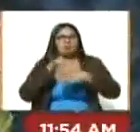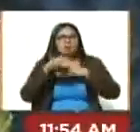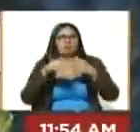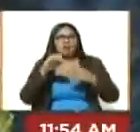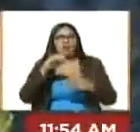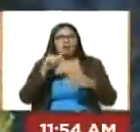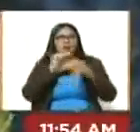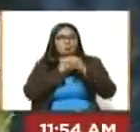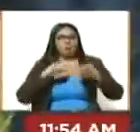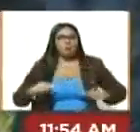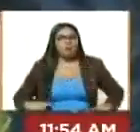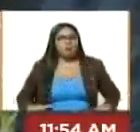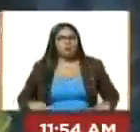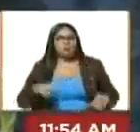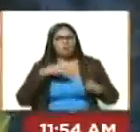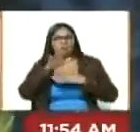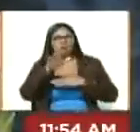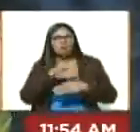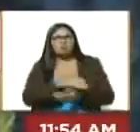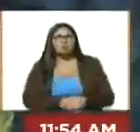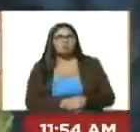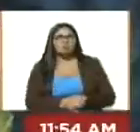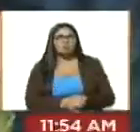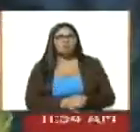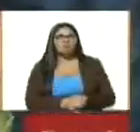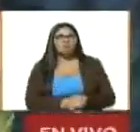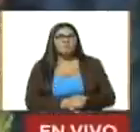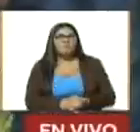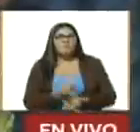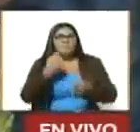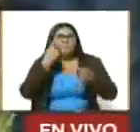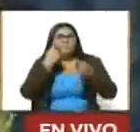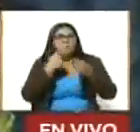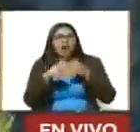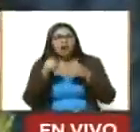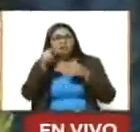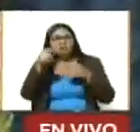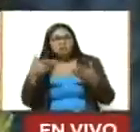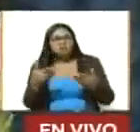Carigua, fue el otro acto. Pero ha sido,